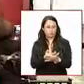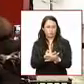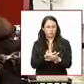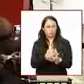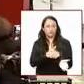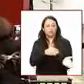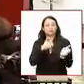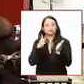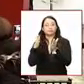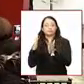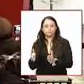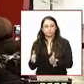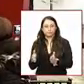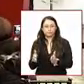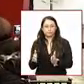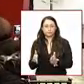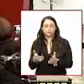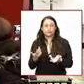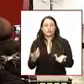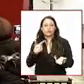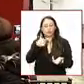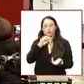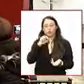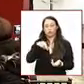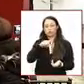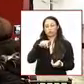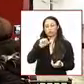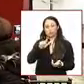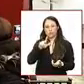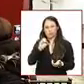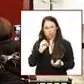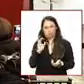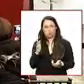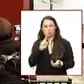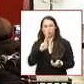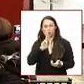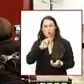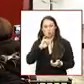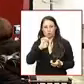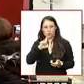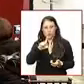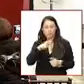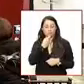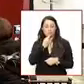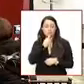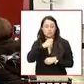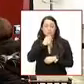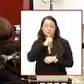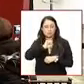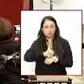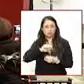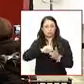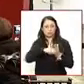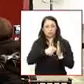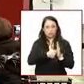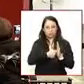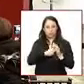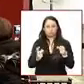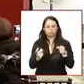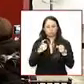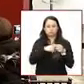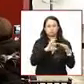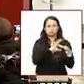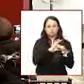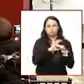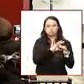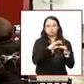Finanzas, estamos también anunciando a Gonzalo Amador Uribe Juárez como un secretario técnico que se